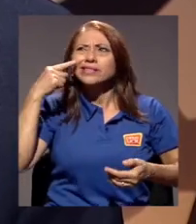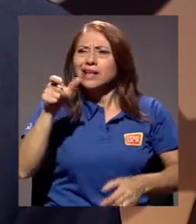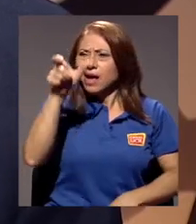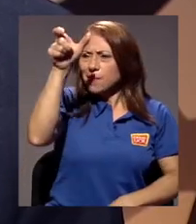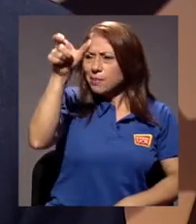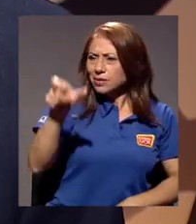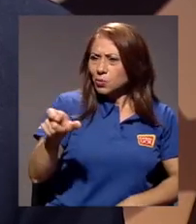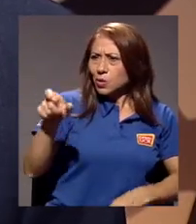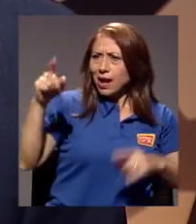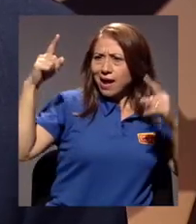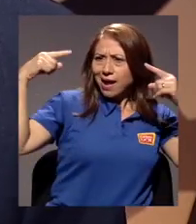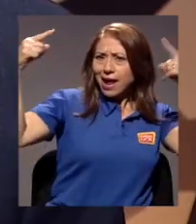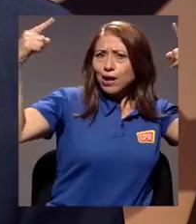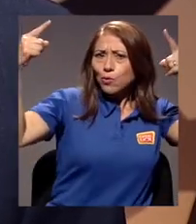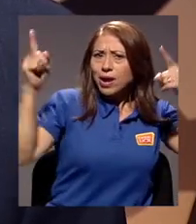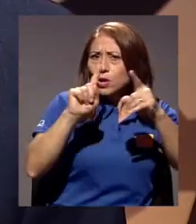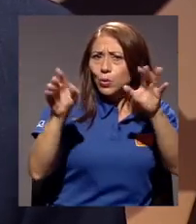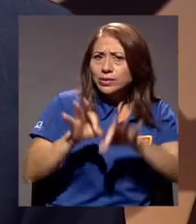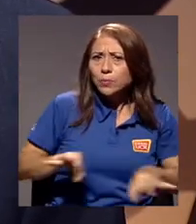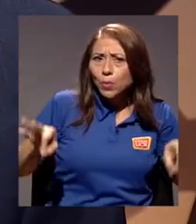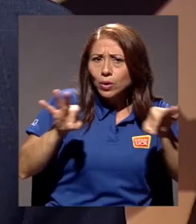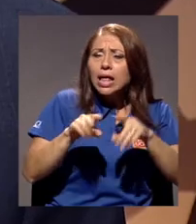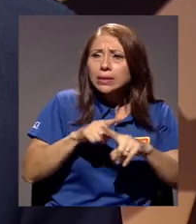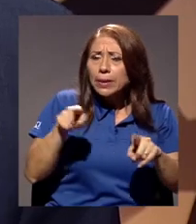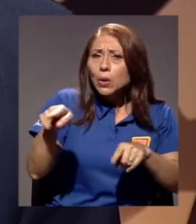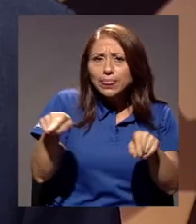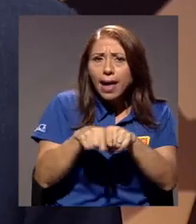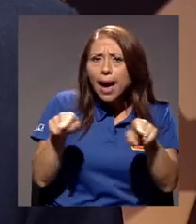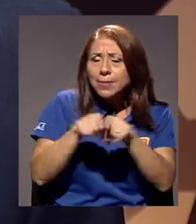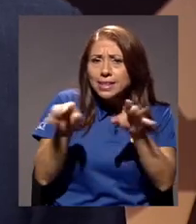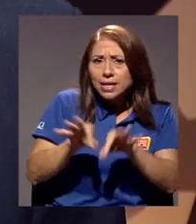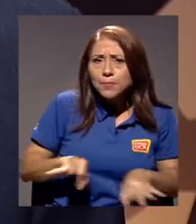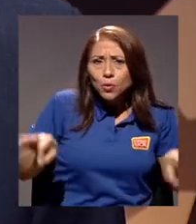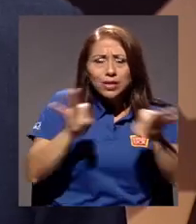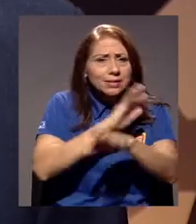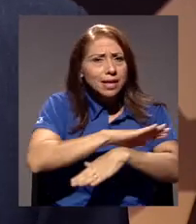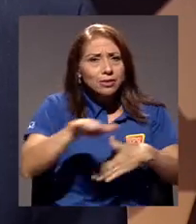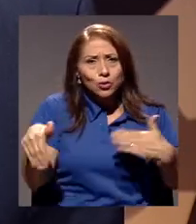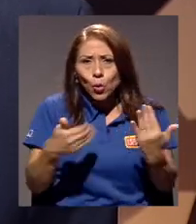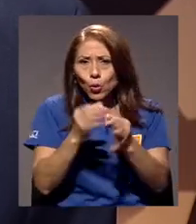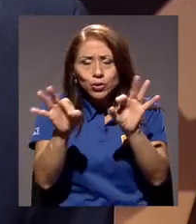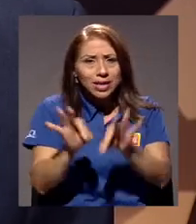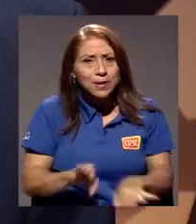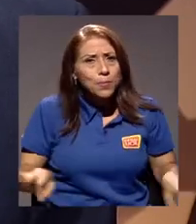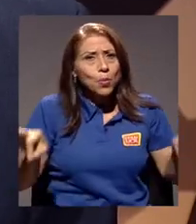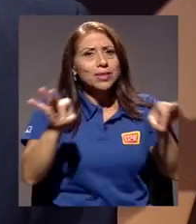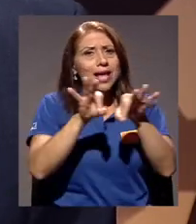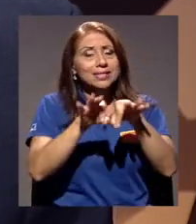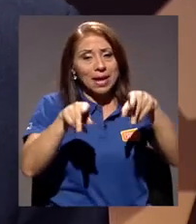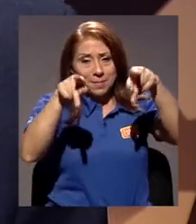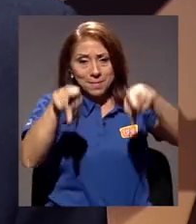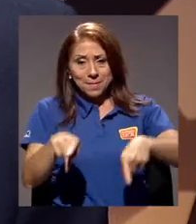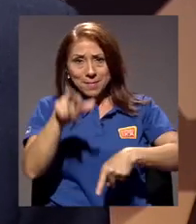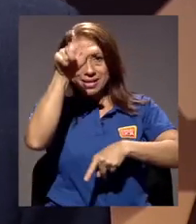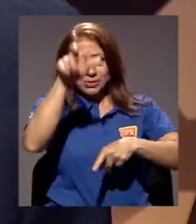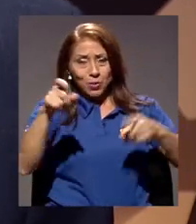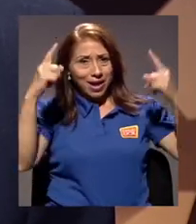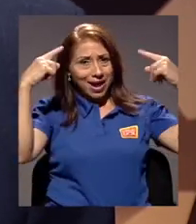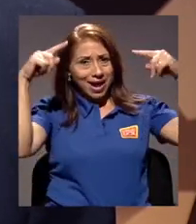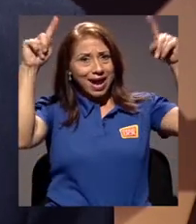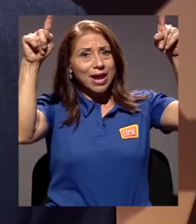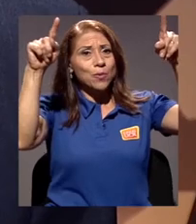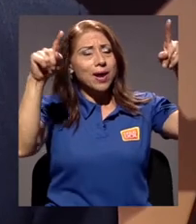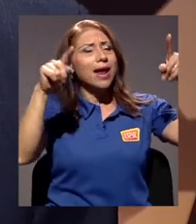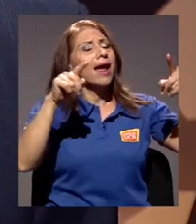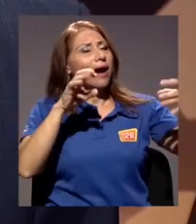lo importante el héroe también tiene del run por taxi todo tiene importancia el lugar es el héroe se personifica